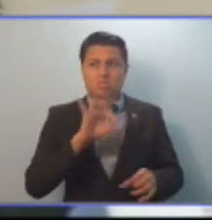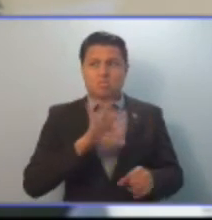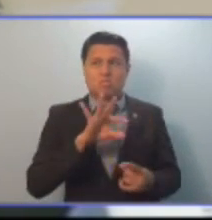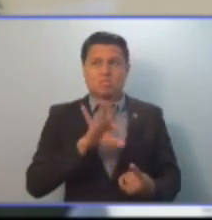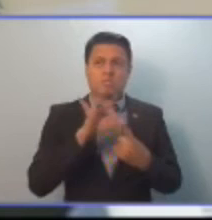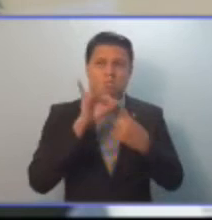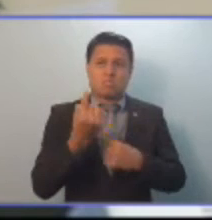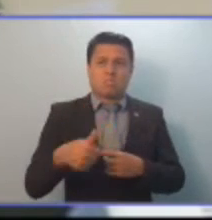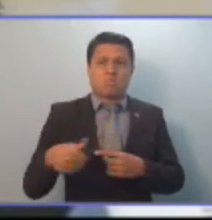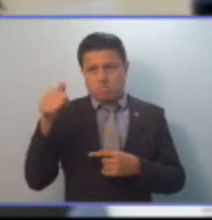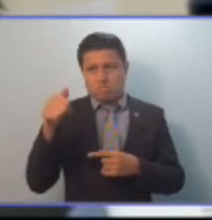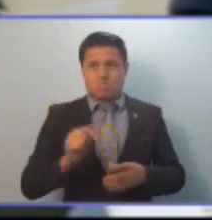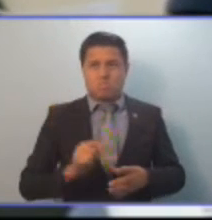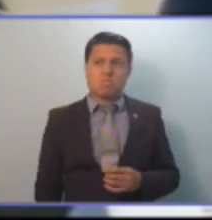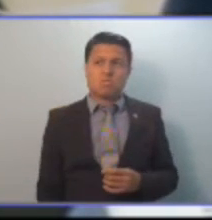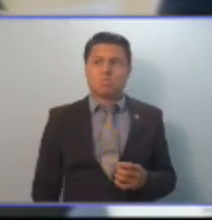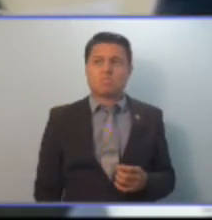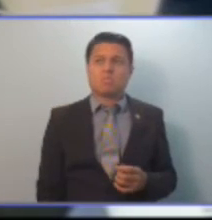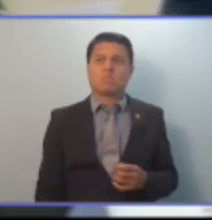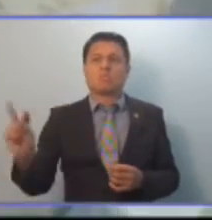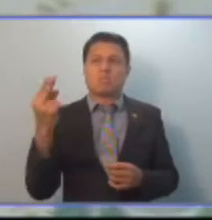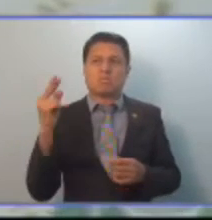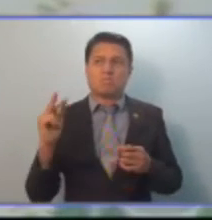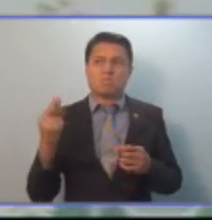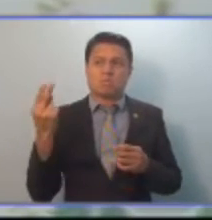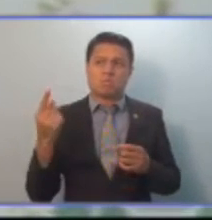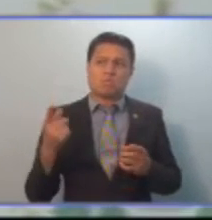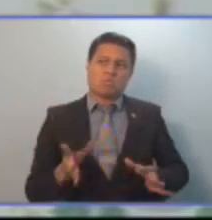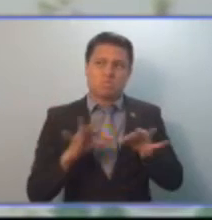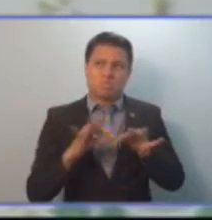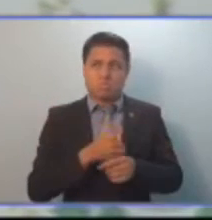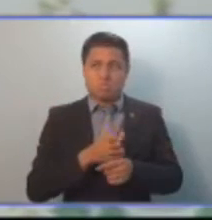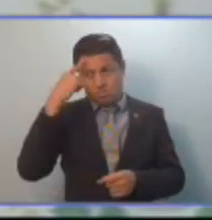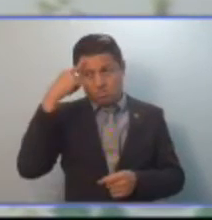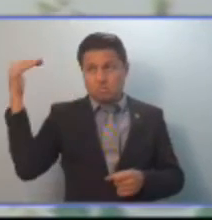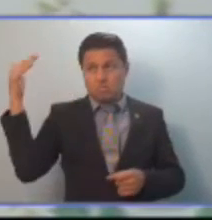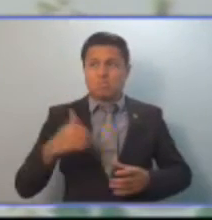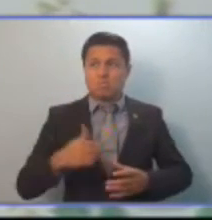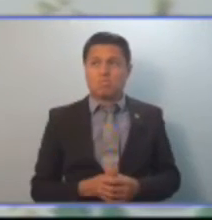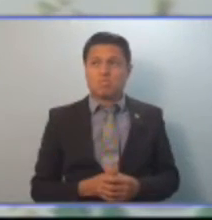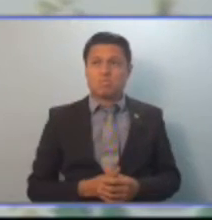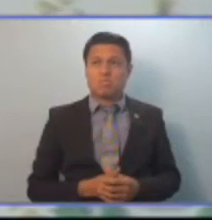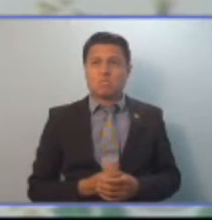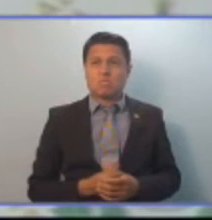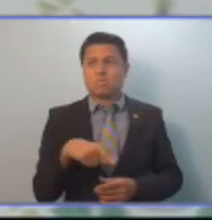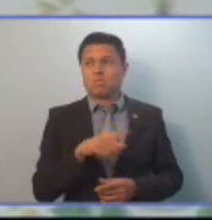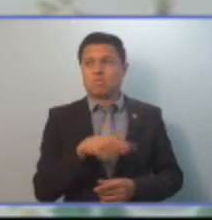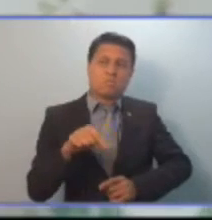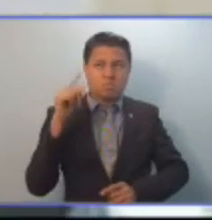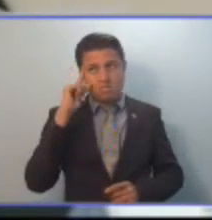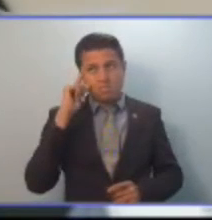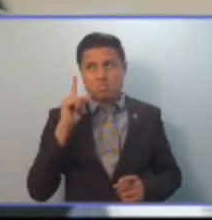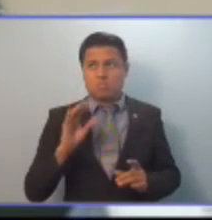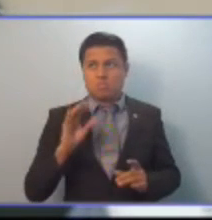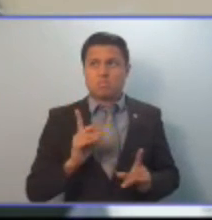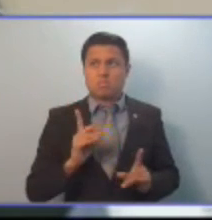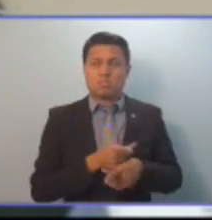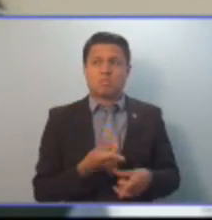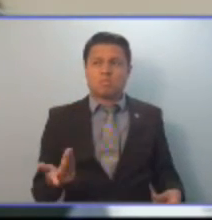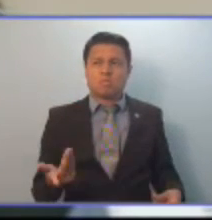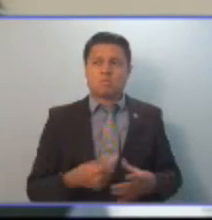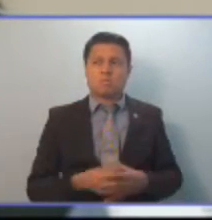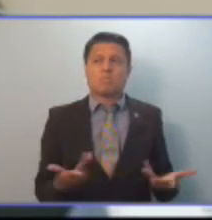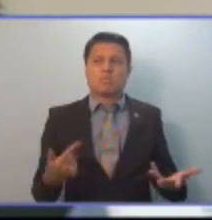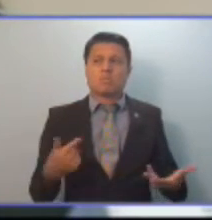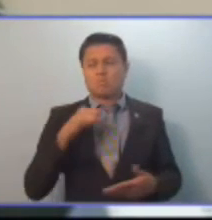magistrados y funcionarios de segundo grado afiliados a partidos políticos, usted no lo consideraba como muy acertado.